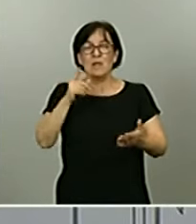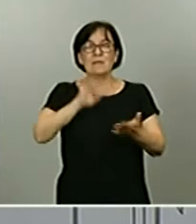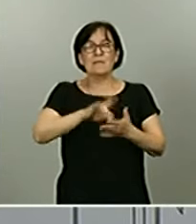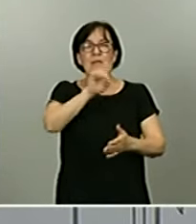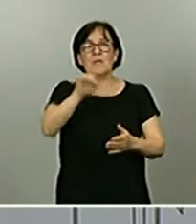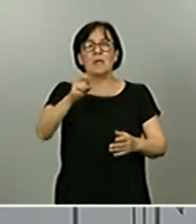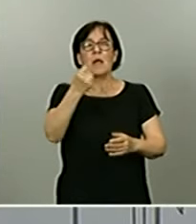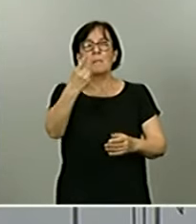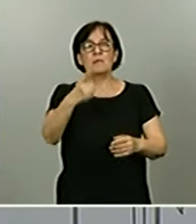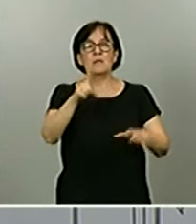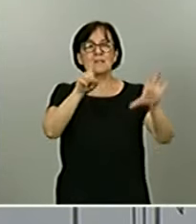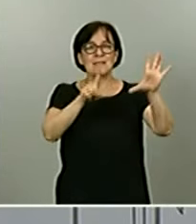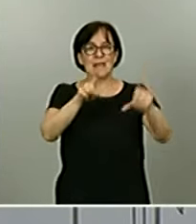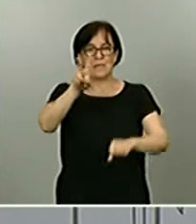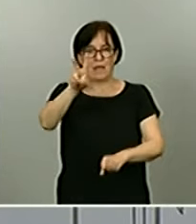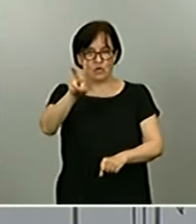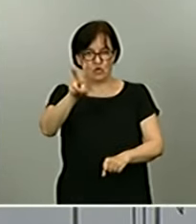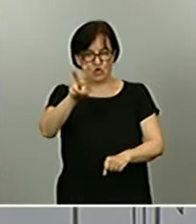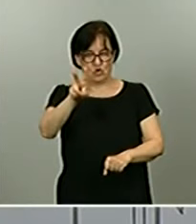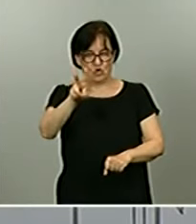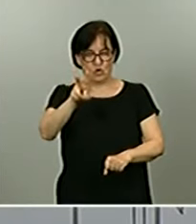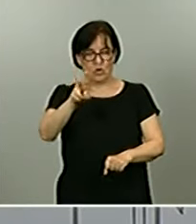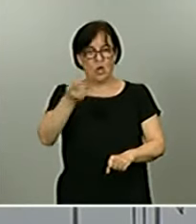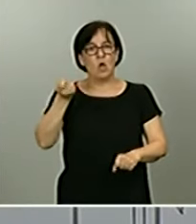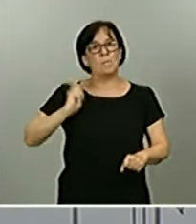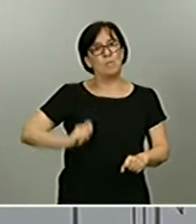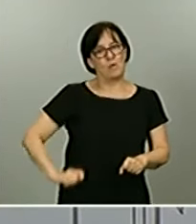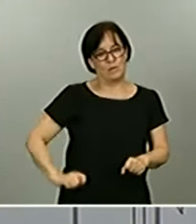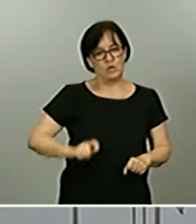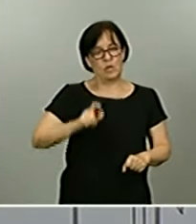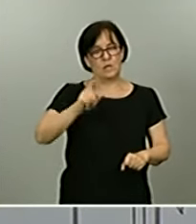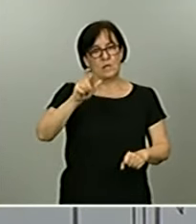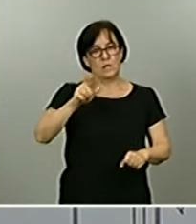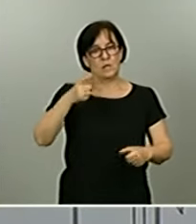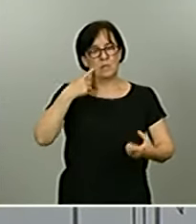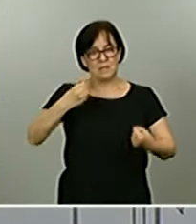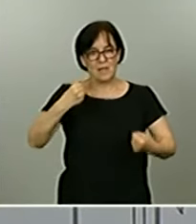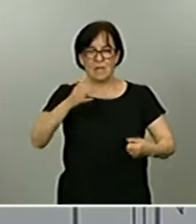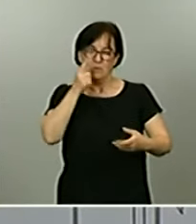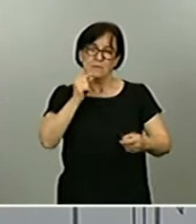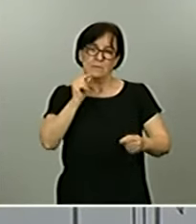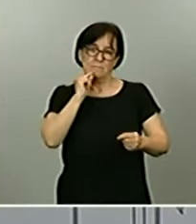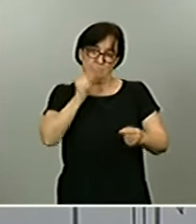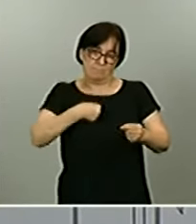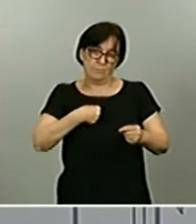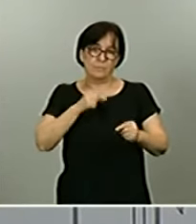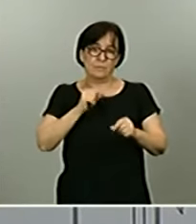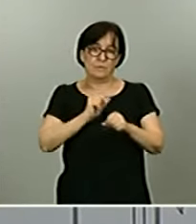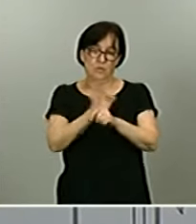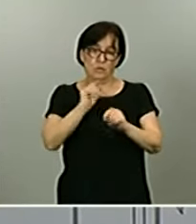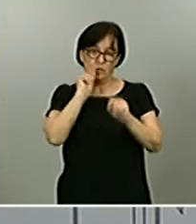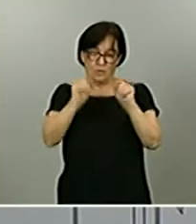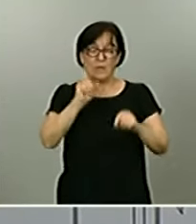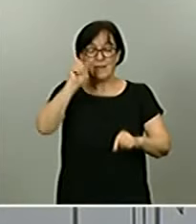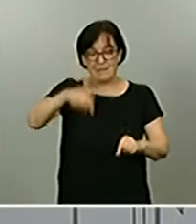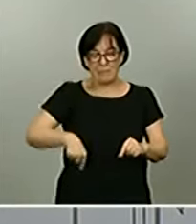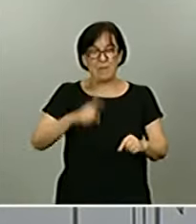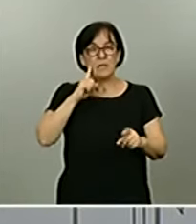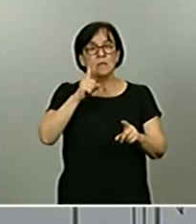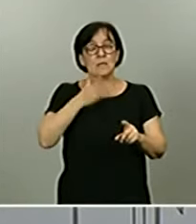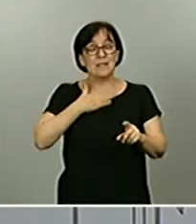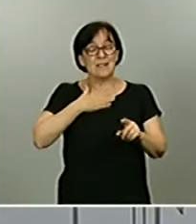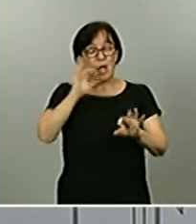1.062 profesionales sanitarios infectados por coronavirus. De ellos también sabemos que un porcentaje no